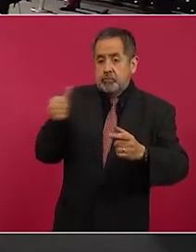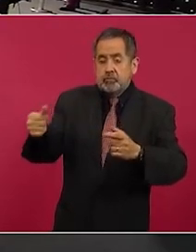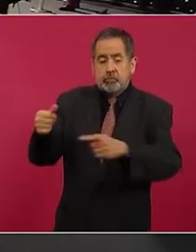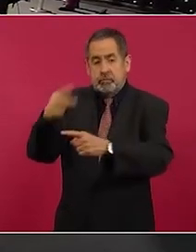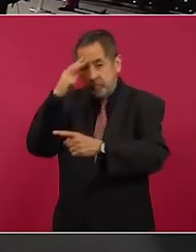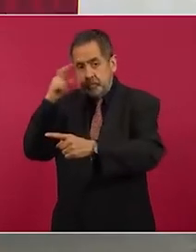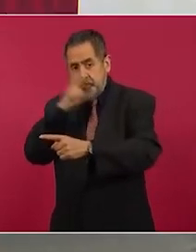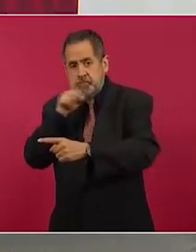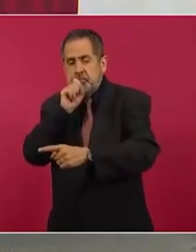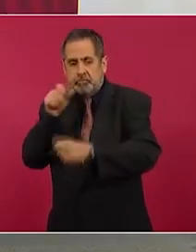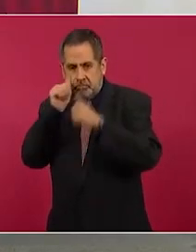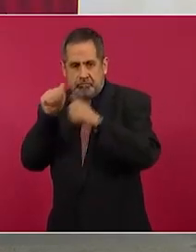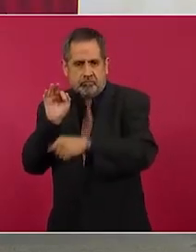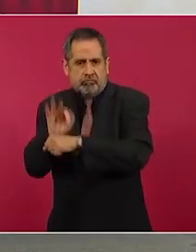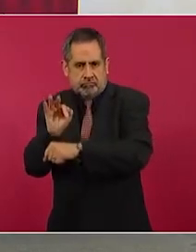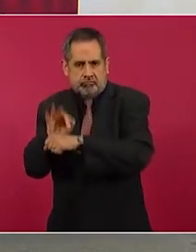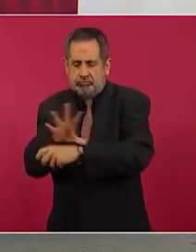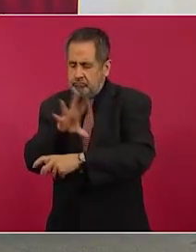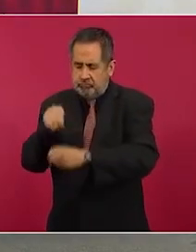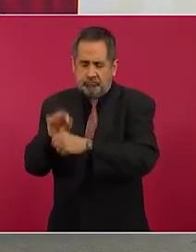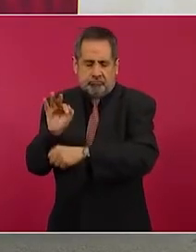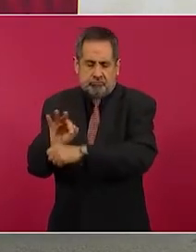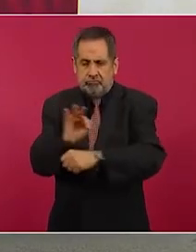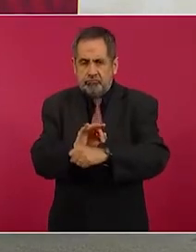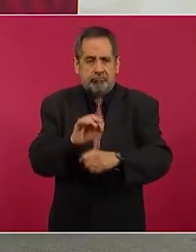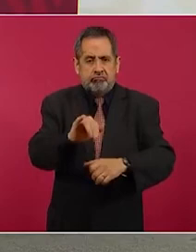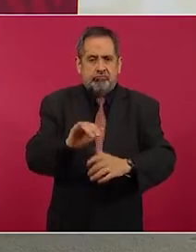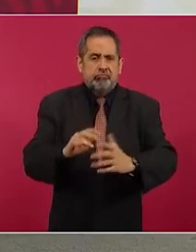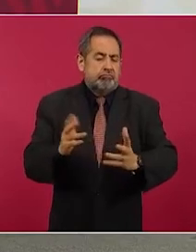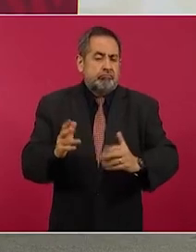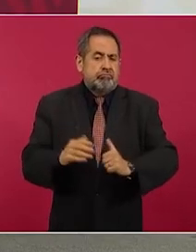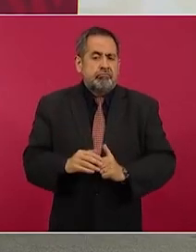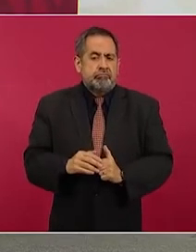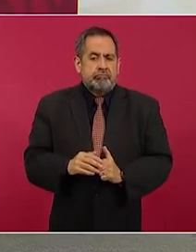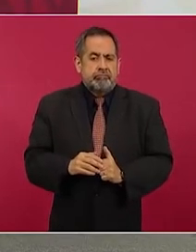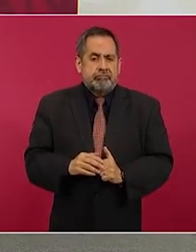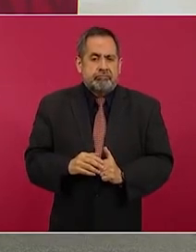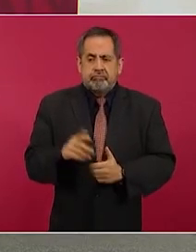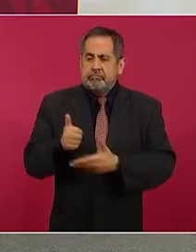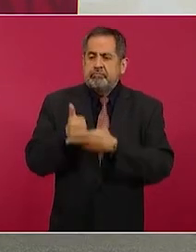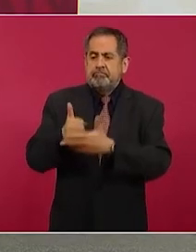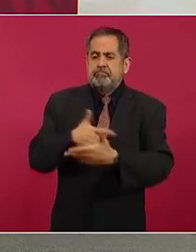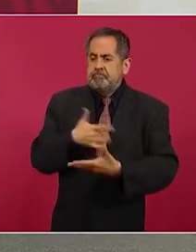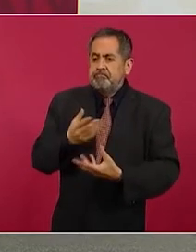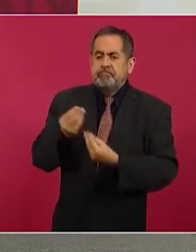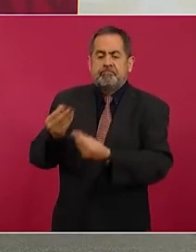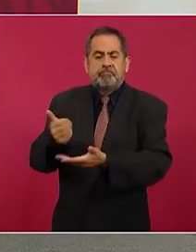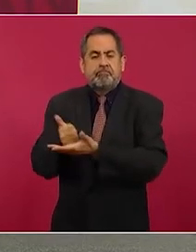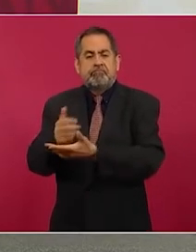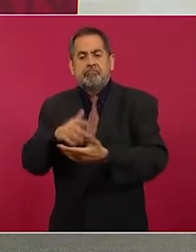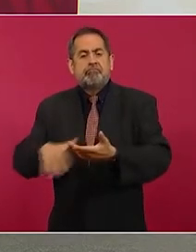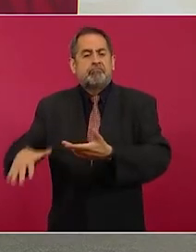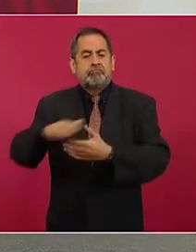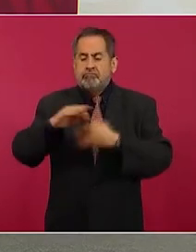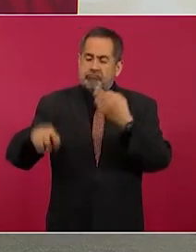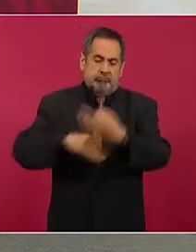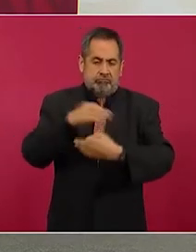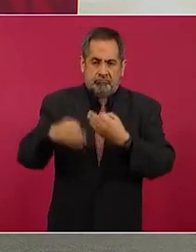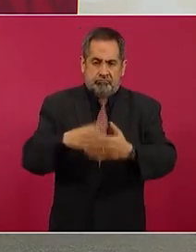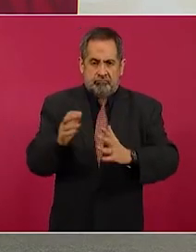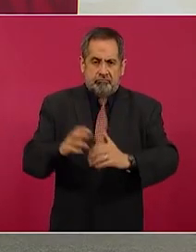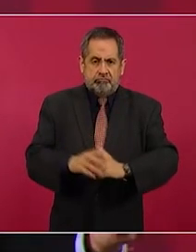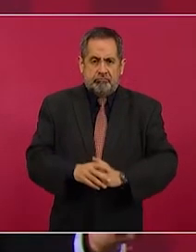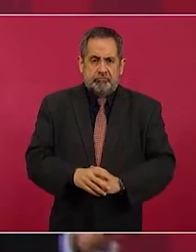en Rusia, protección y ayuda humanitaria a todos.